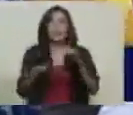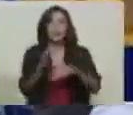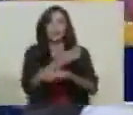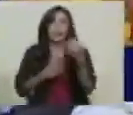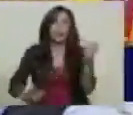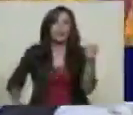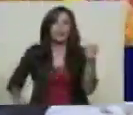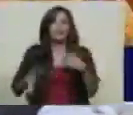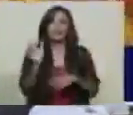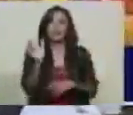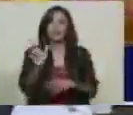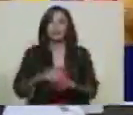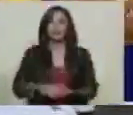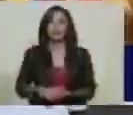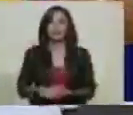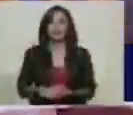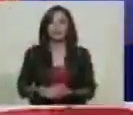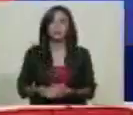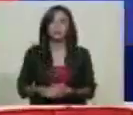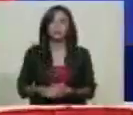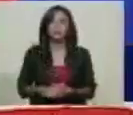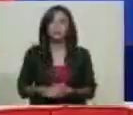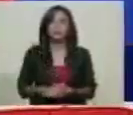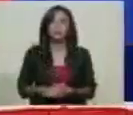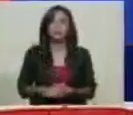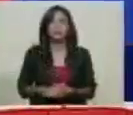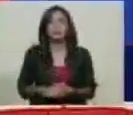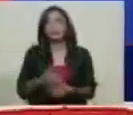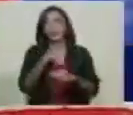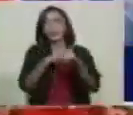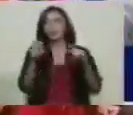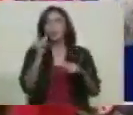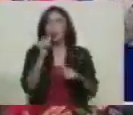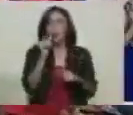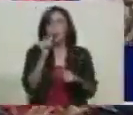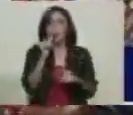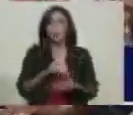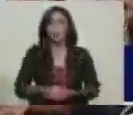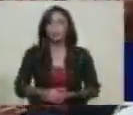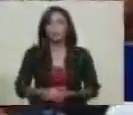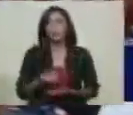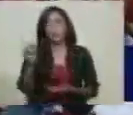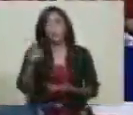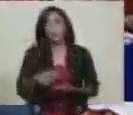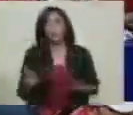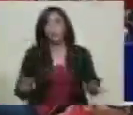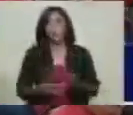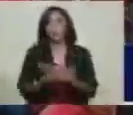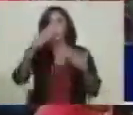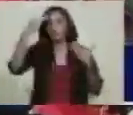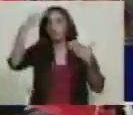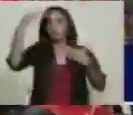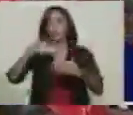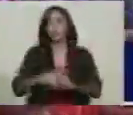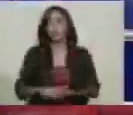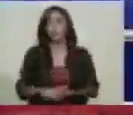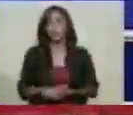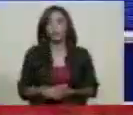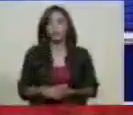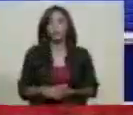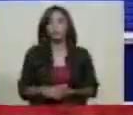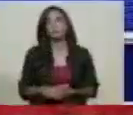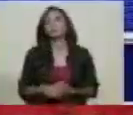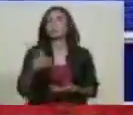del partido, al compatriota Eduardo Piñate, y aprovechamos de dejar de una vez en